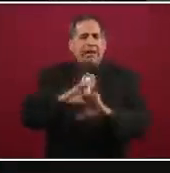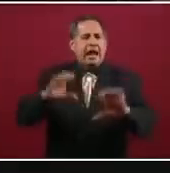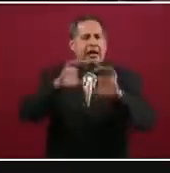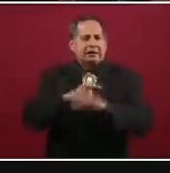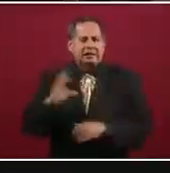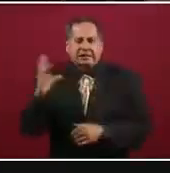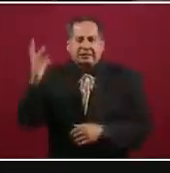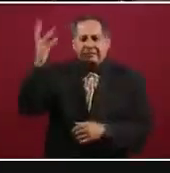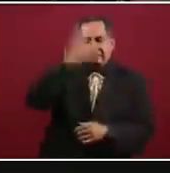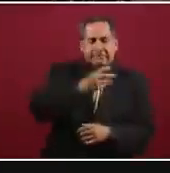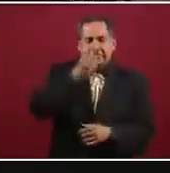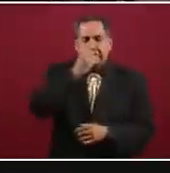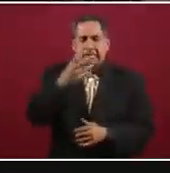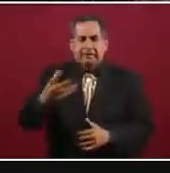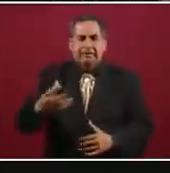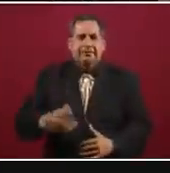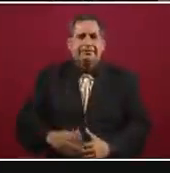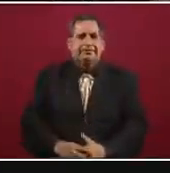de escucharlo.